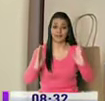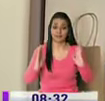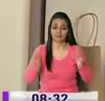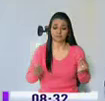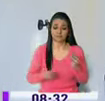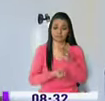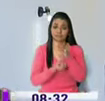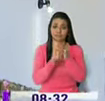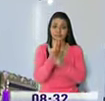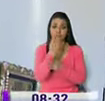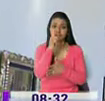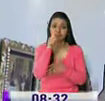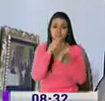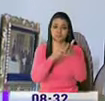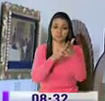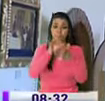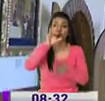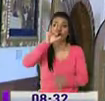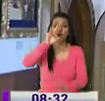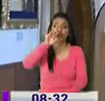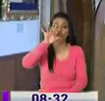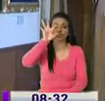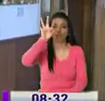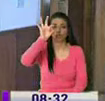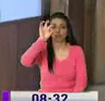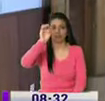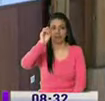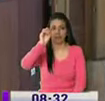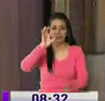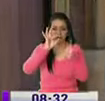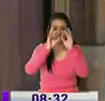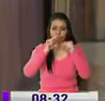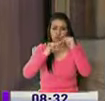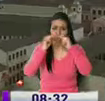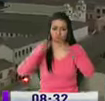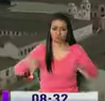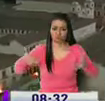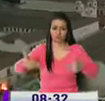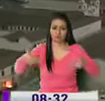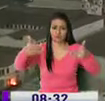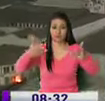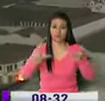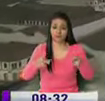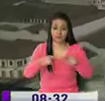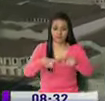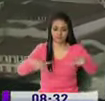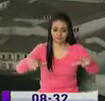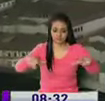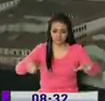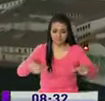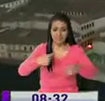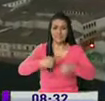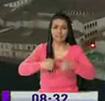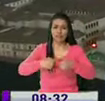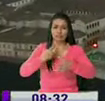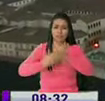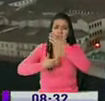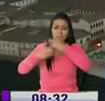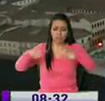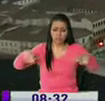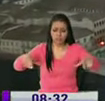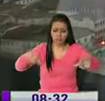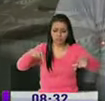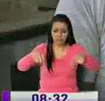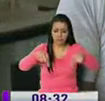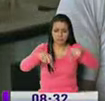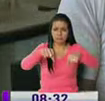en 1890. ¿Sí? Adicionalmente a eso tenemos una maqueta de lo que es Quito colonial, ¿sí? Y una